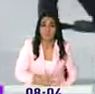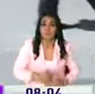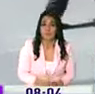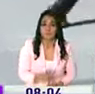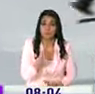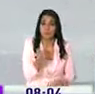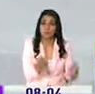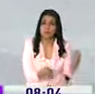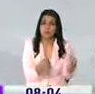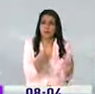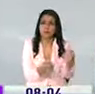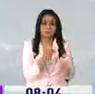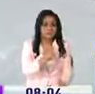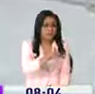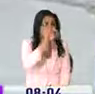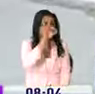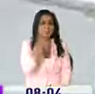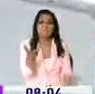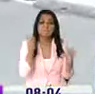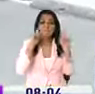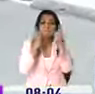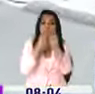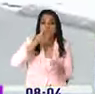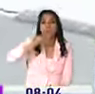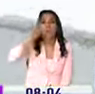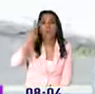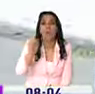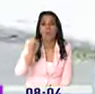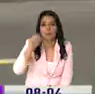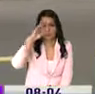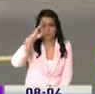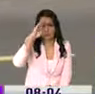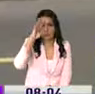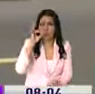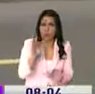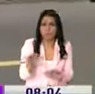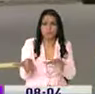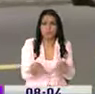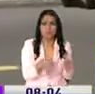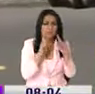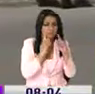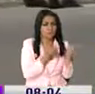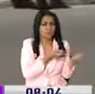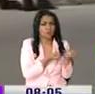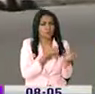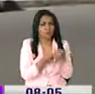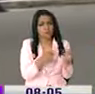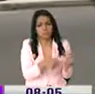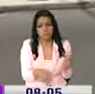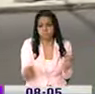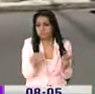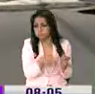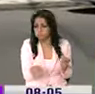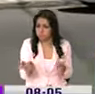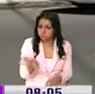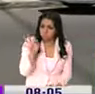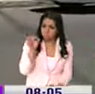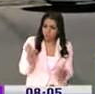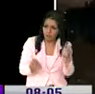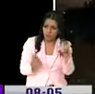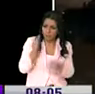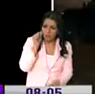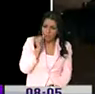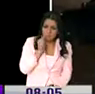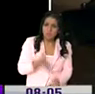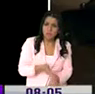los automotores fue localizado en el sector de San Juan. Los uniformados realizaban operativos de control y se toparon que el auto azul estaba denunciado